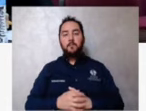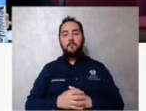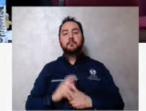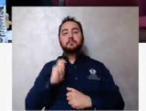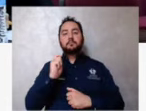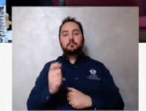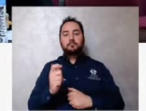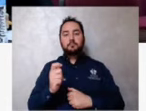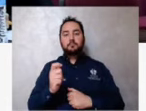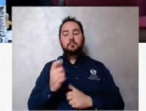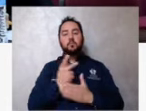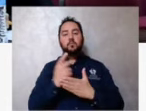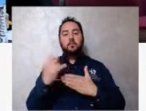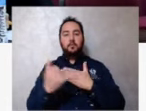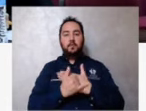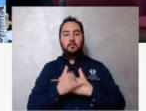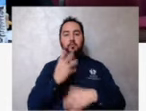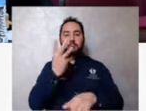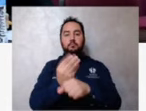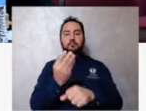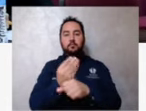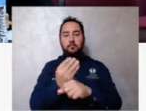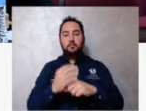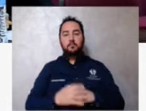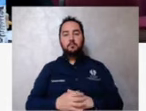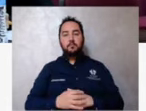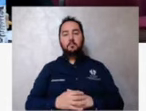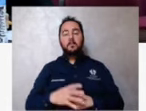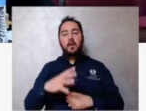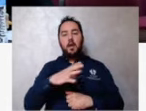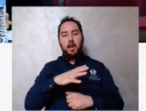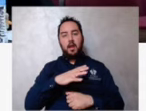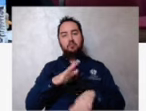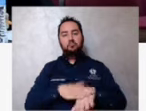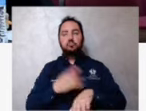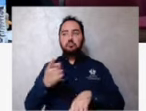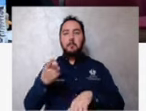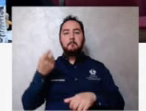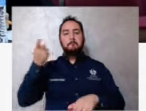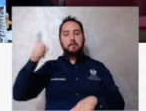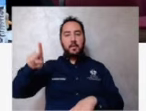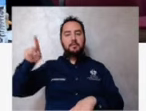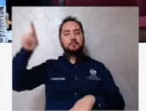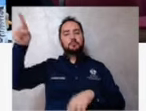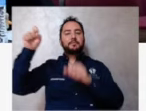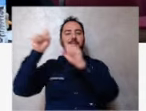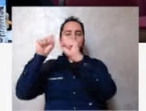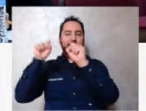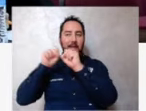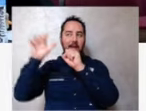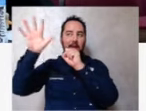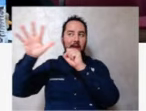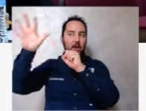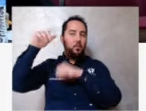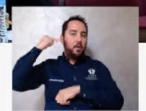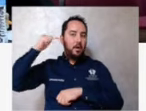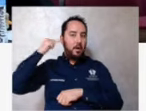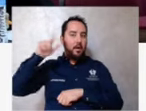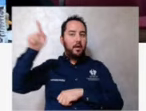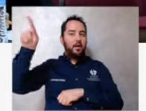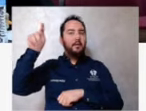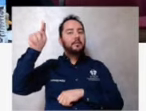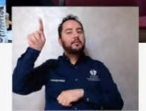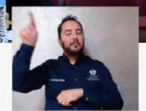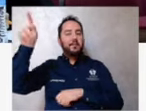el cual se conforma por el proyecto de resolución en cumplimiento a lo determinado por la Sala Regional Guadalajara del Tribunal